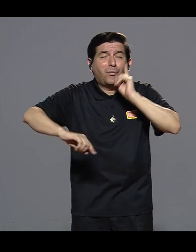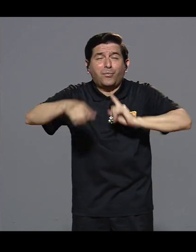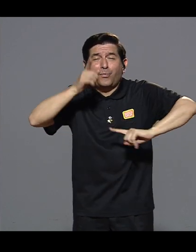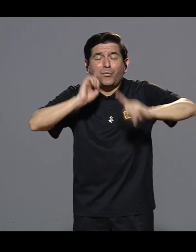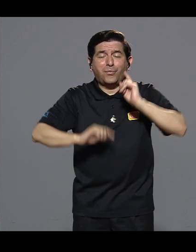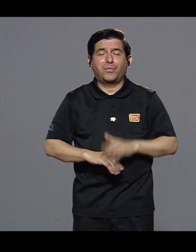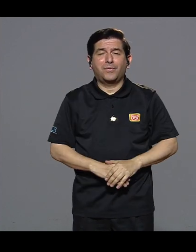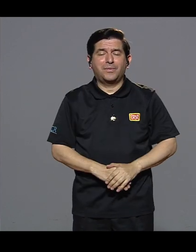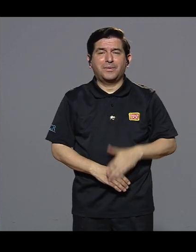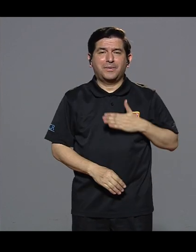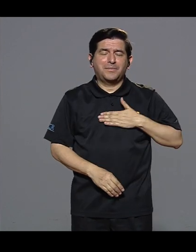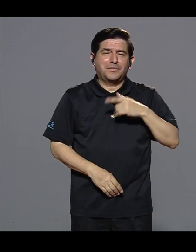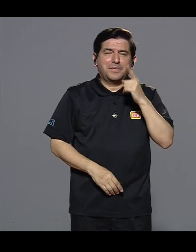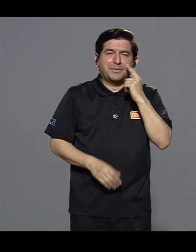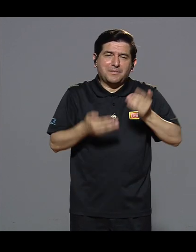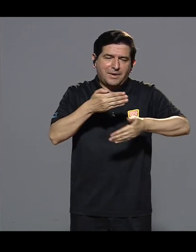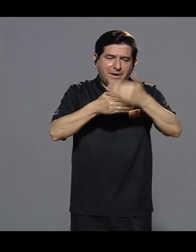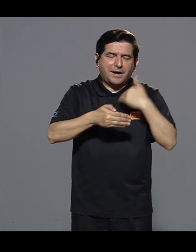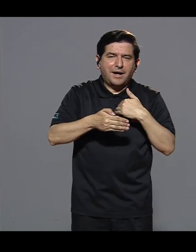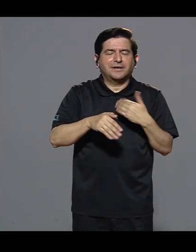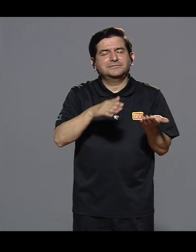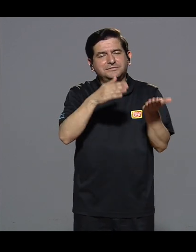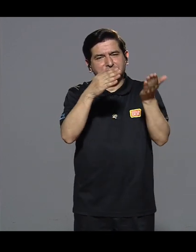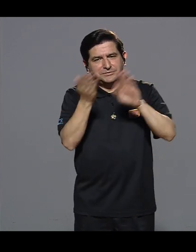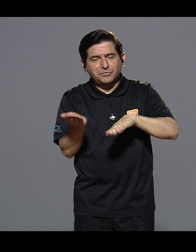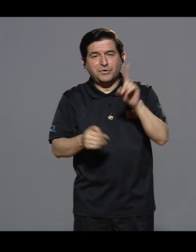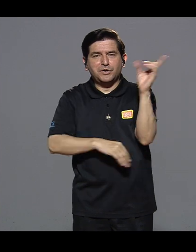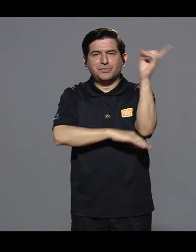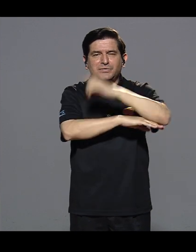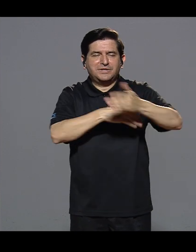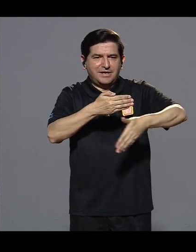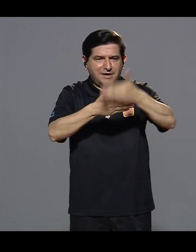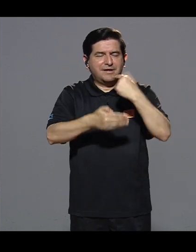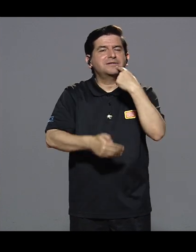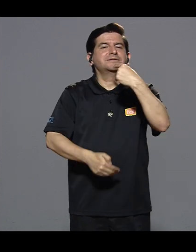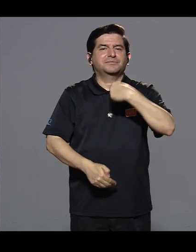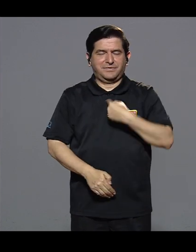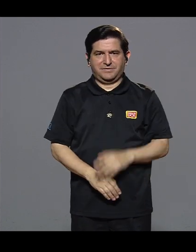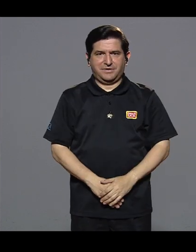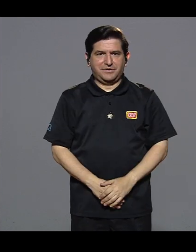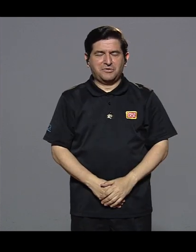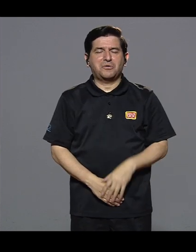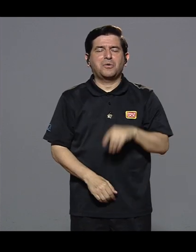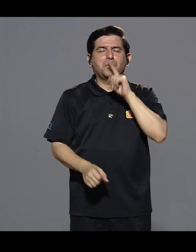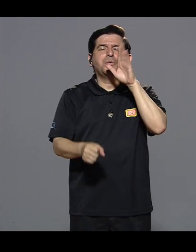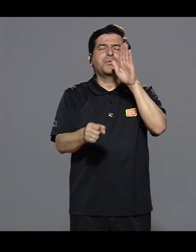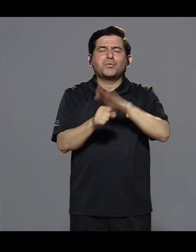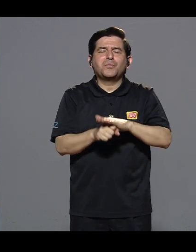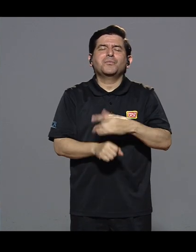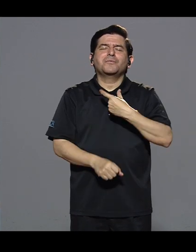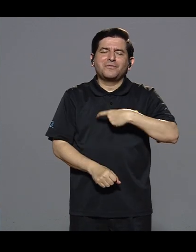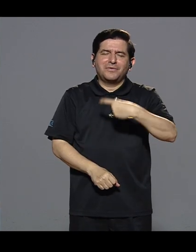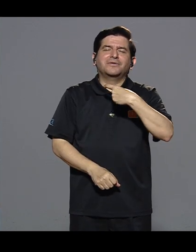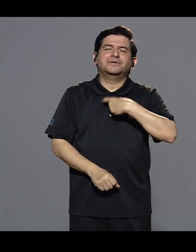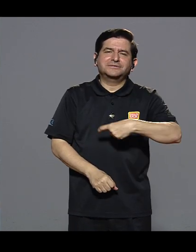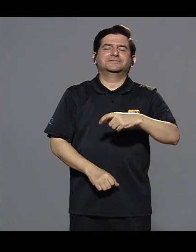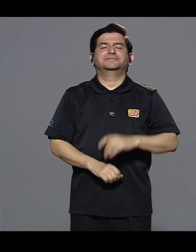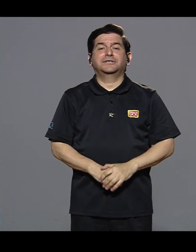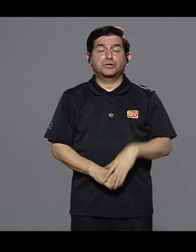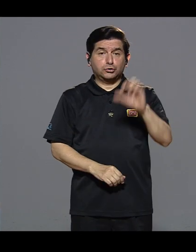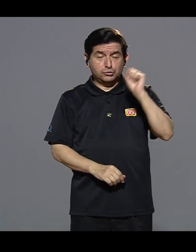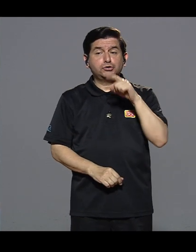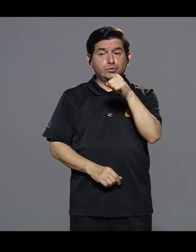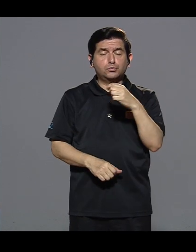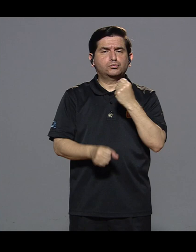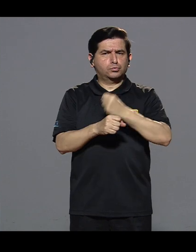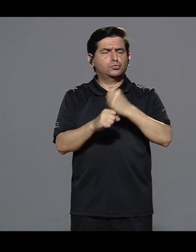media, ¿verdad? Papá, antes de morir, un día antes de morir, me dijo que él había logrado lo que él quería.